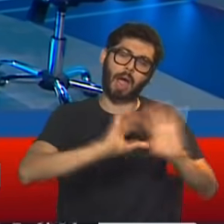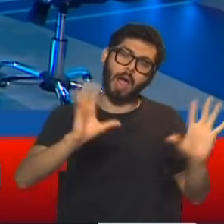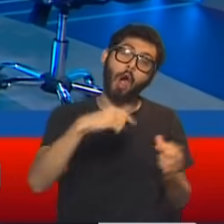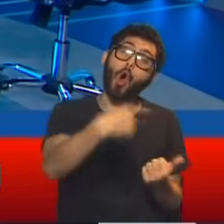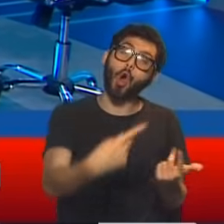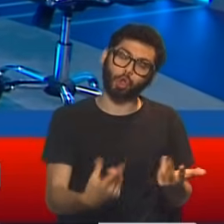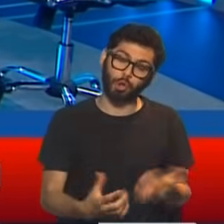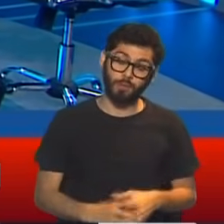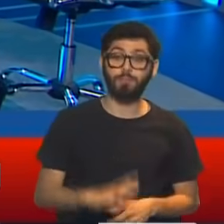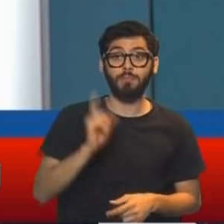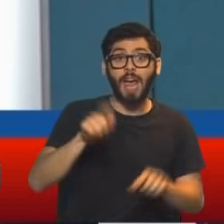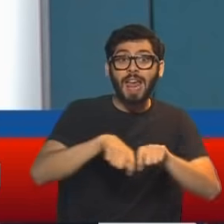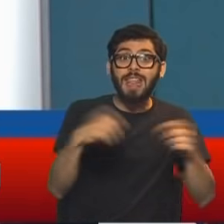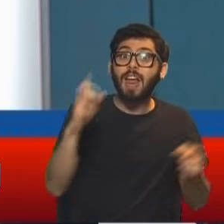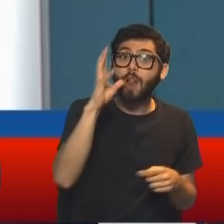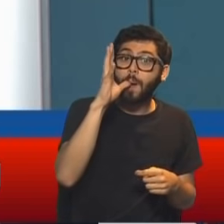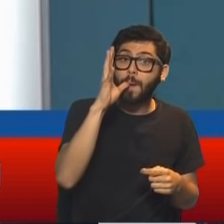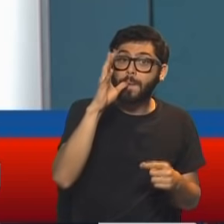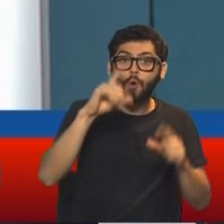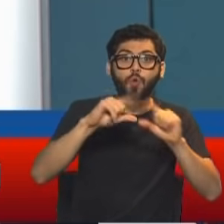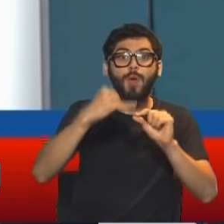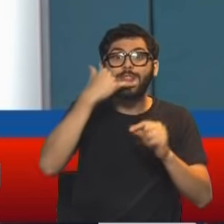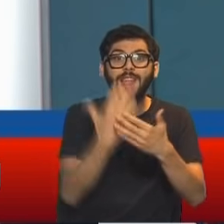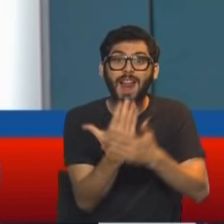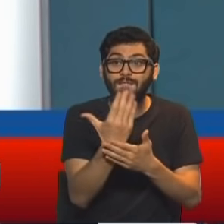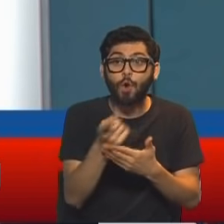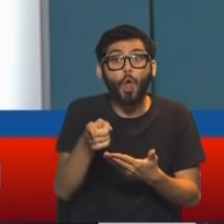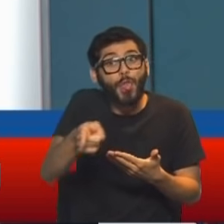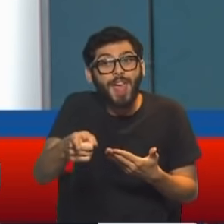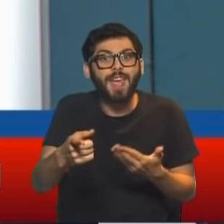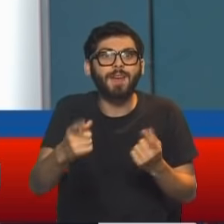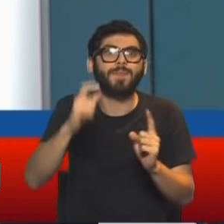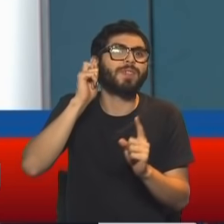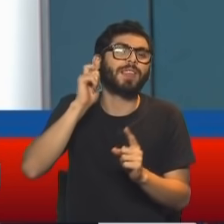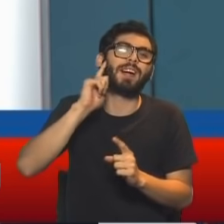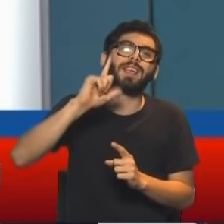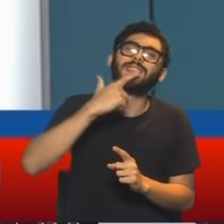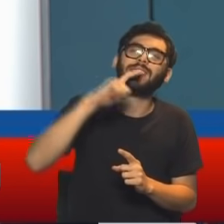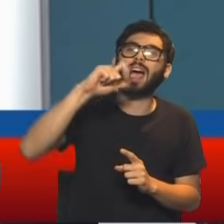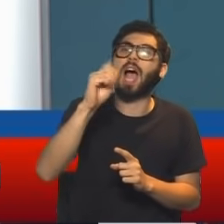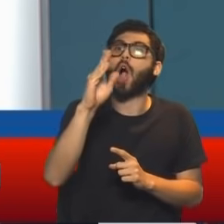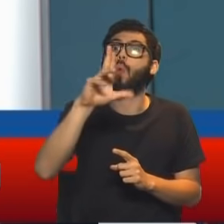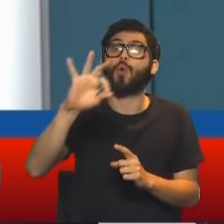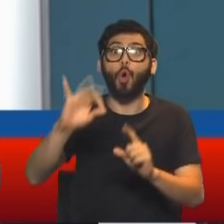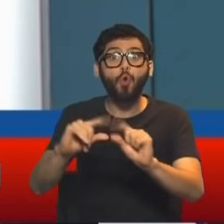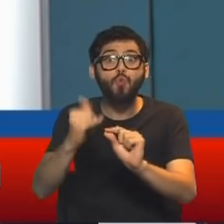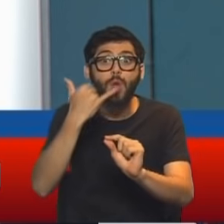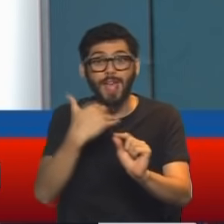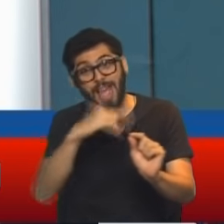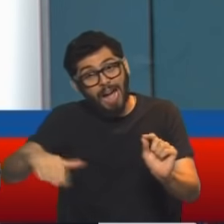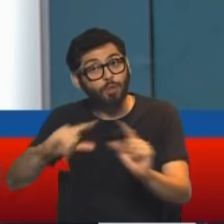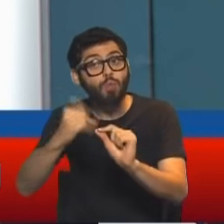publicó los teléfonos de las hijas de Gil Carbó, los celulares. Ahora, ellos saben que va a ocurrir